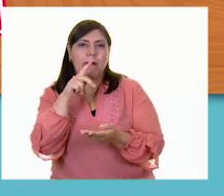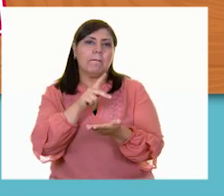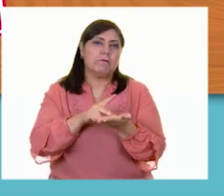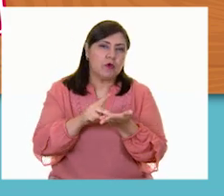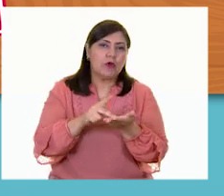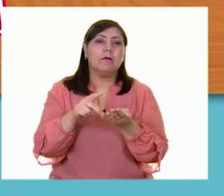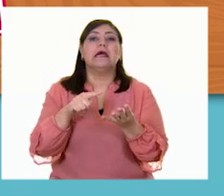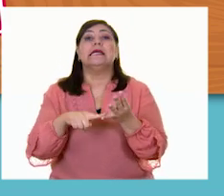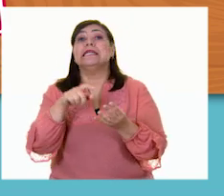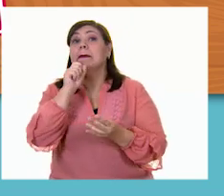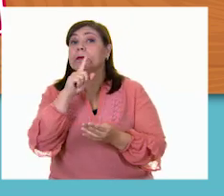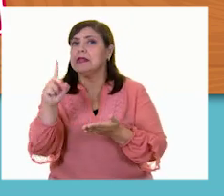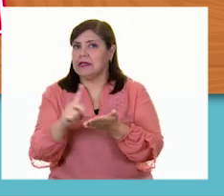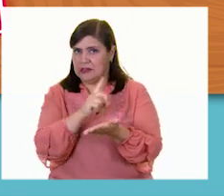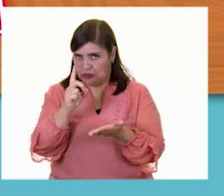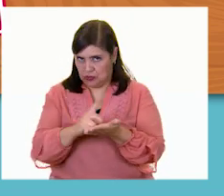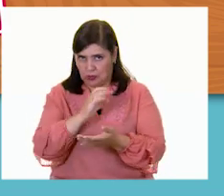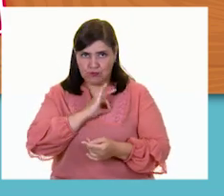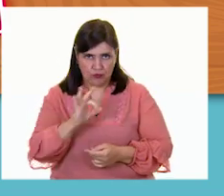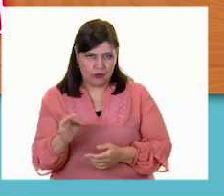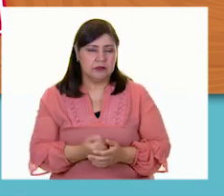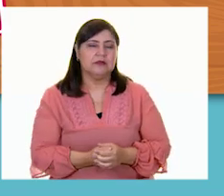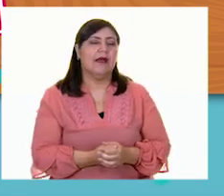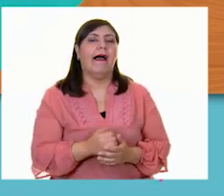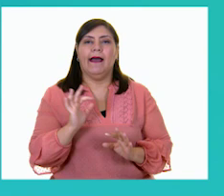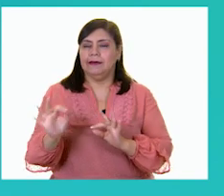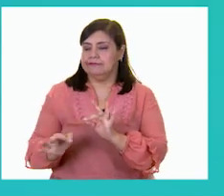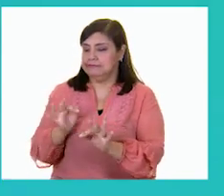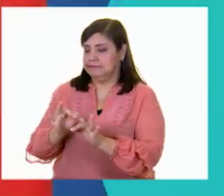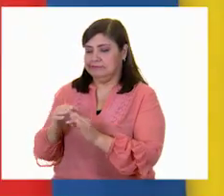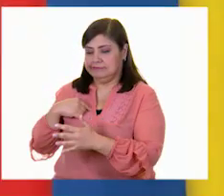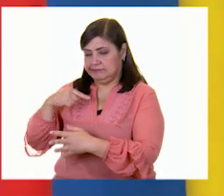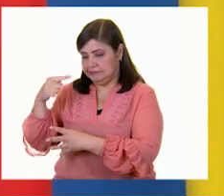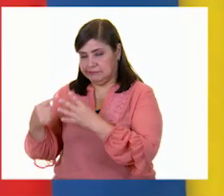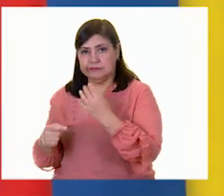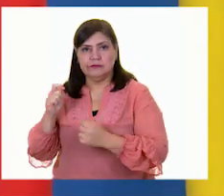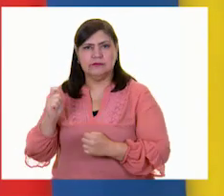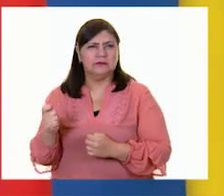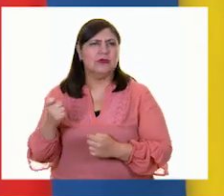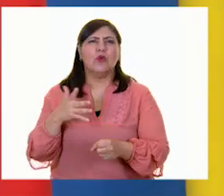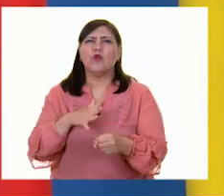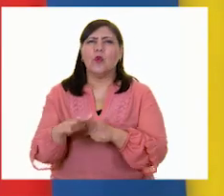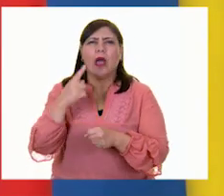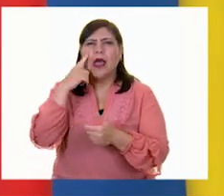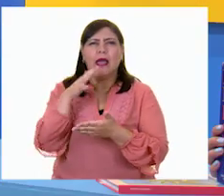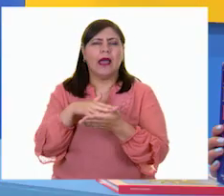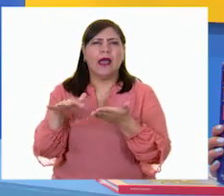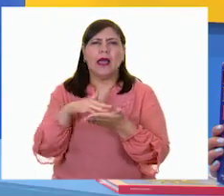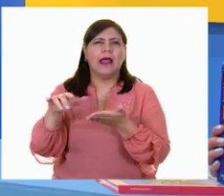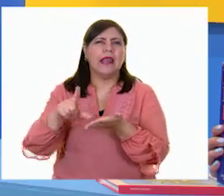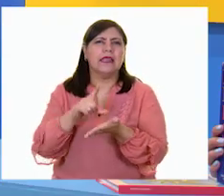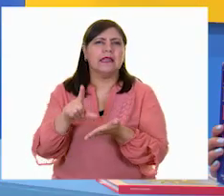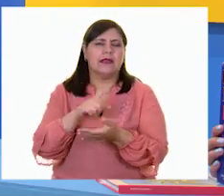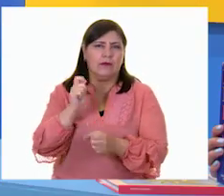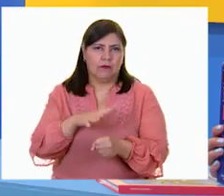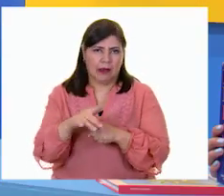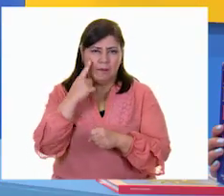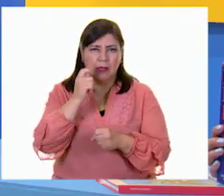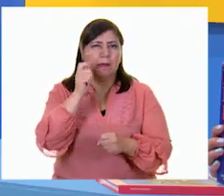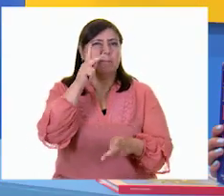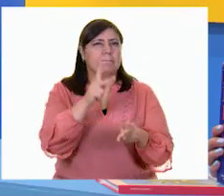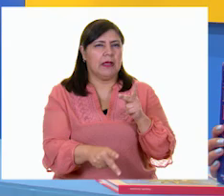un diccionario. Pues siendo así, Gaby, ya estoy lista. ¿Y qué texto literario vamos a leer hoy? Un fragmento del